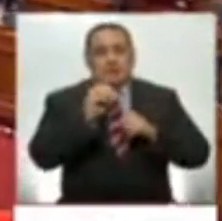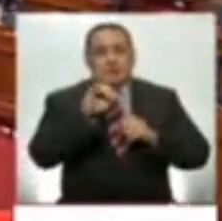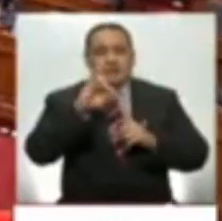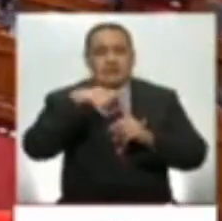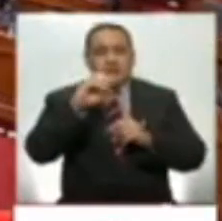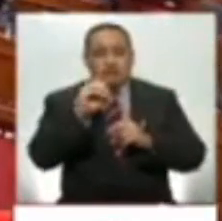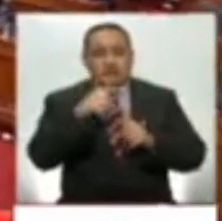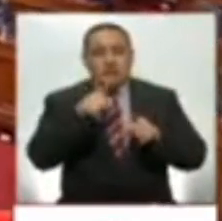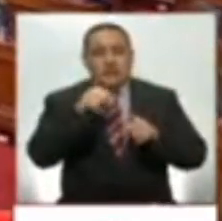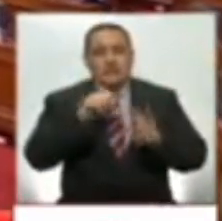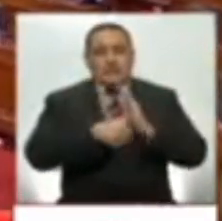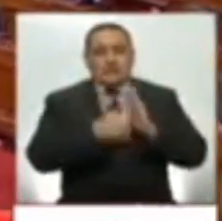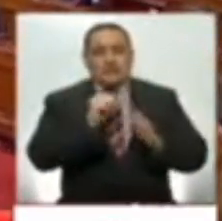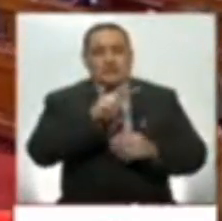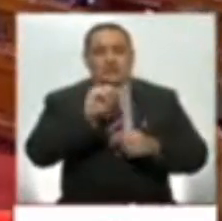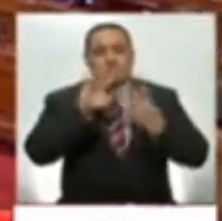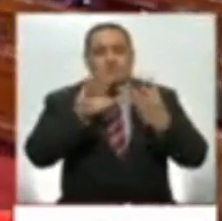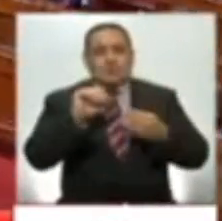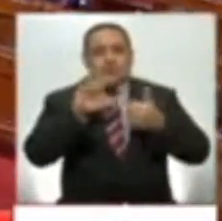Quito Sarmiento, DNI